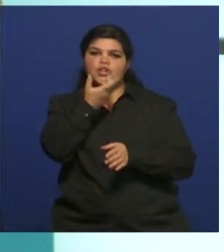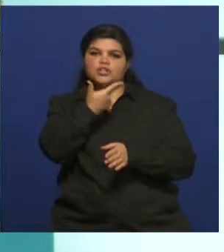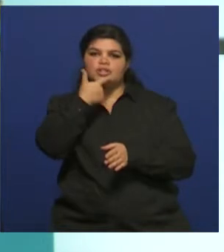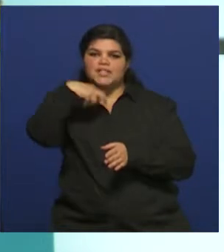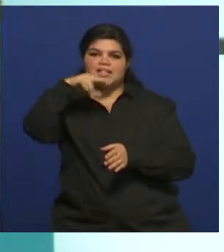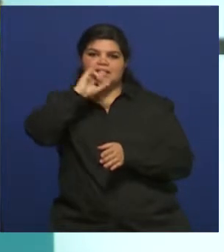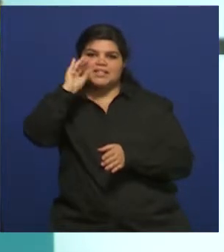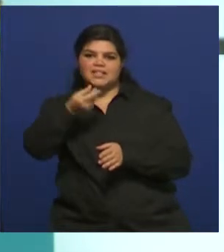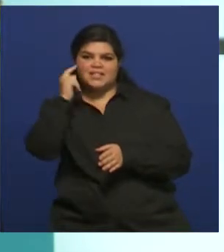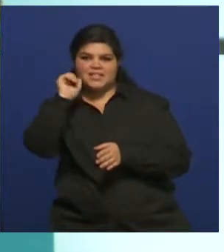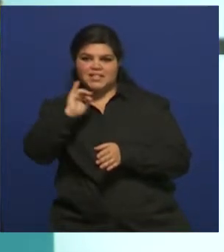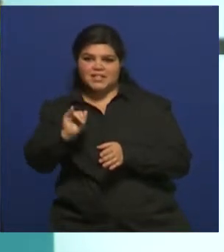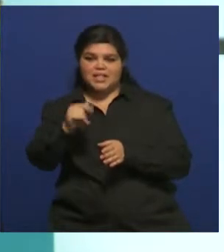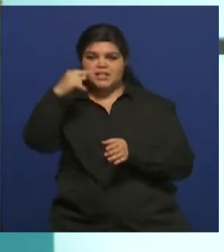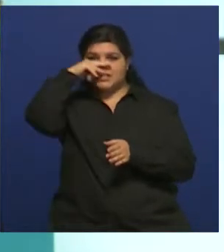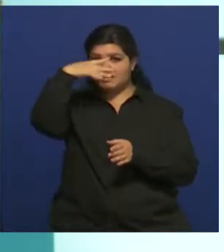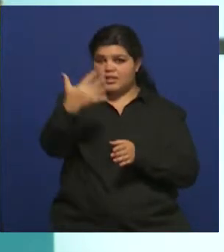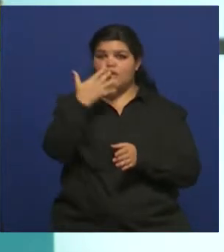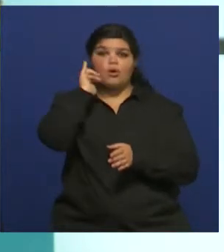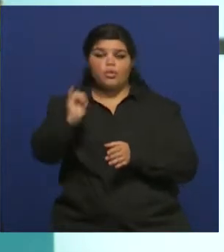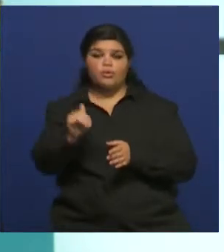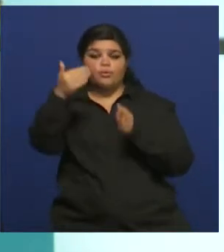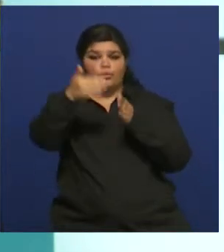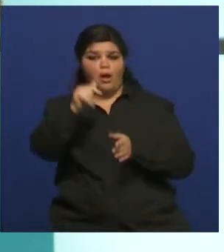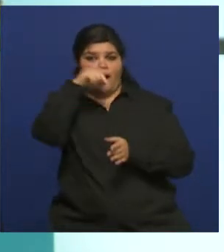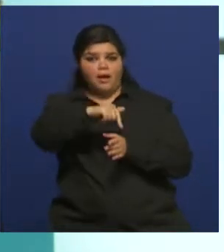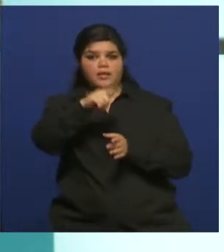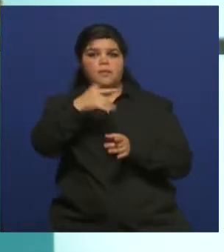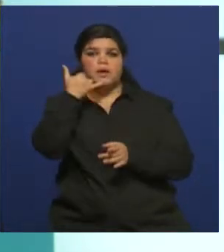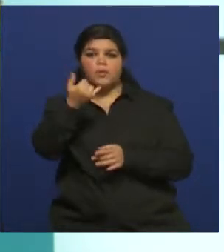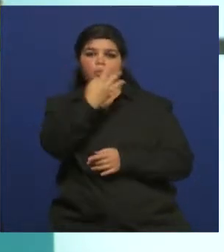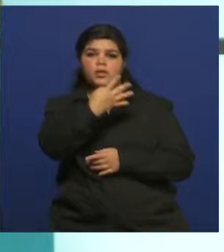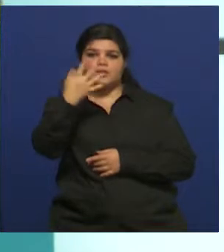de 75 de Godoy Cruz. Y también se pueden contactar a los teléfonos